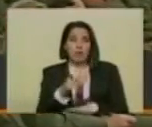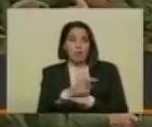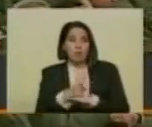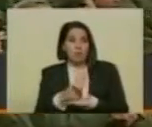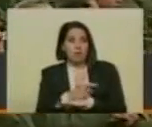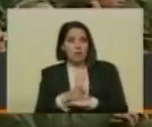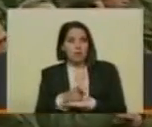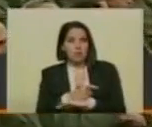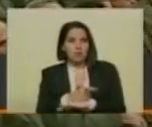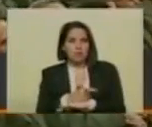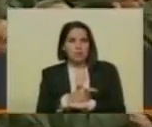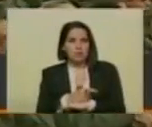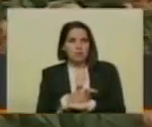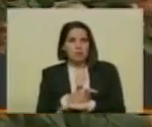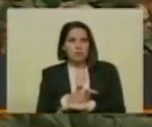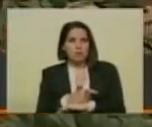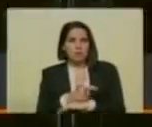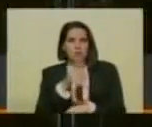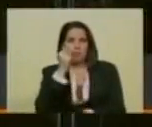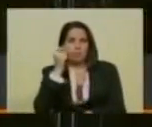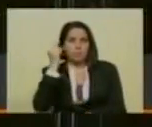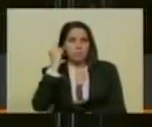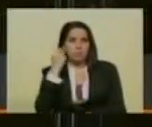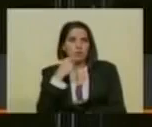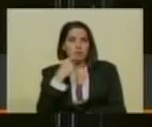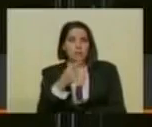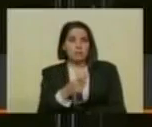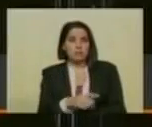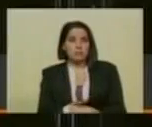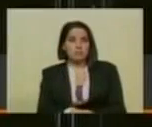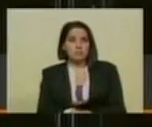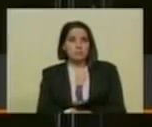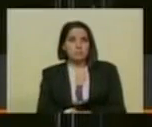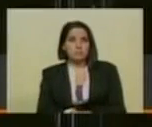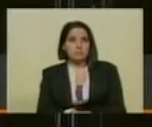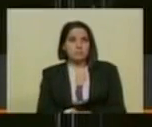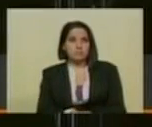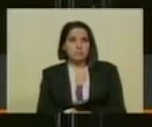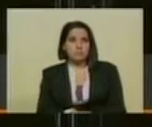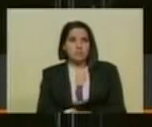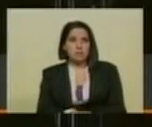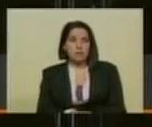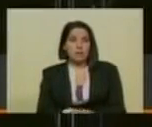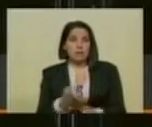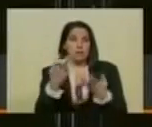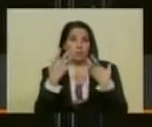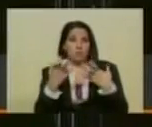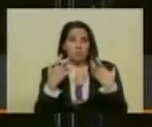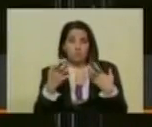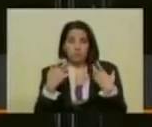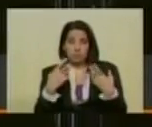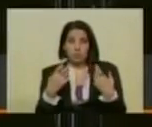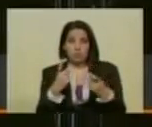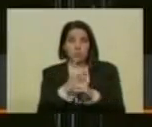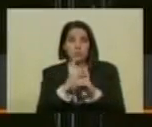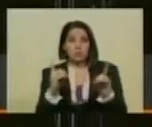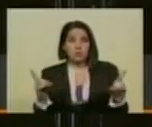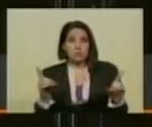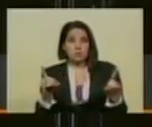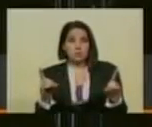gobernadoras. Y tengo que decirlo, la enorme demostración